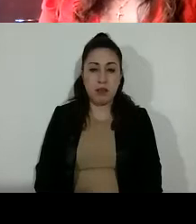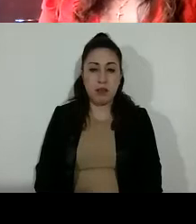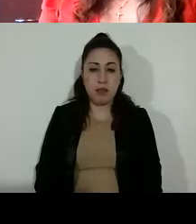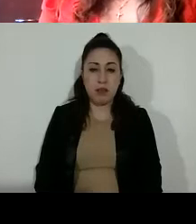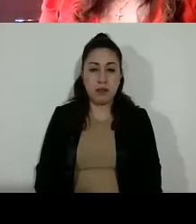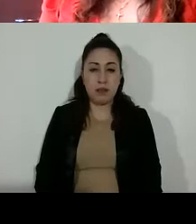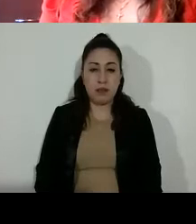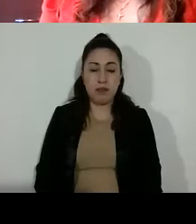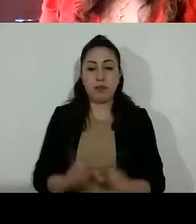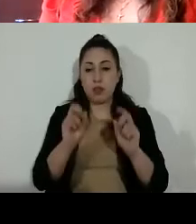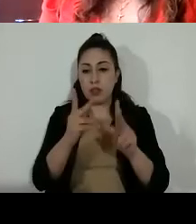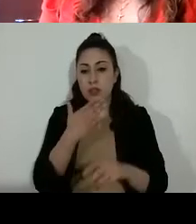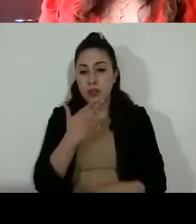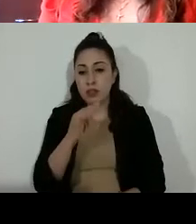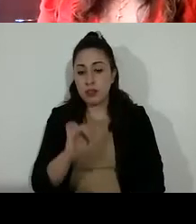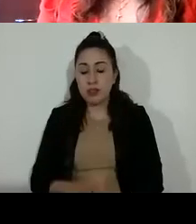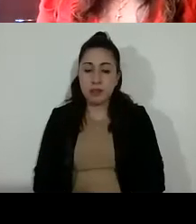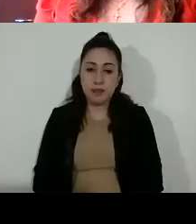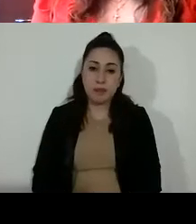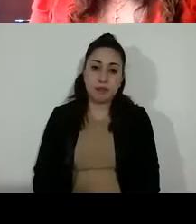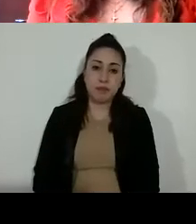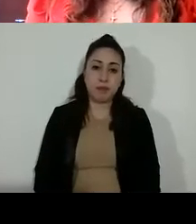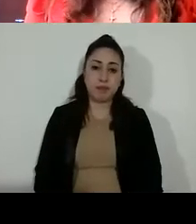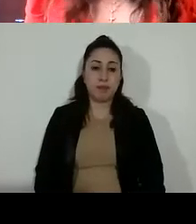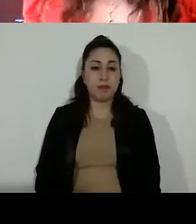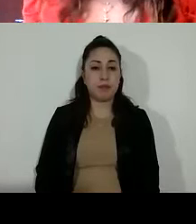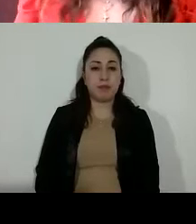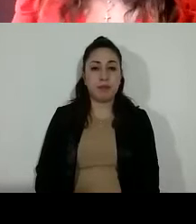Ok, diputado. Gracias.